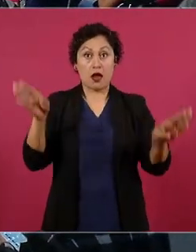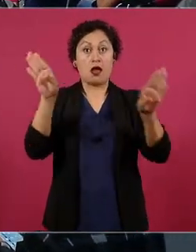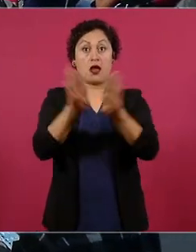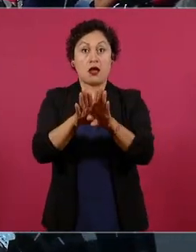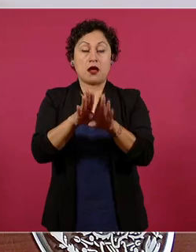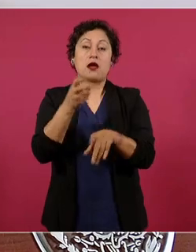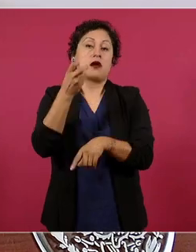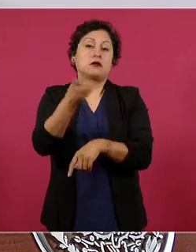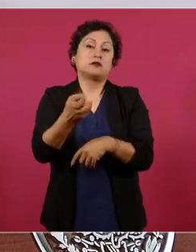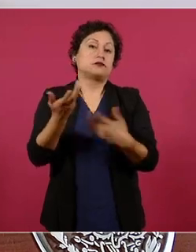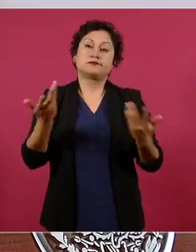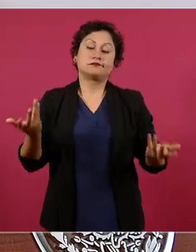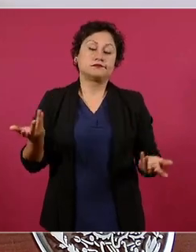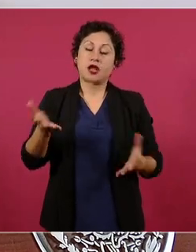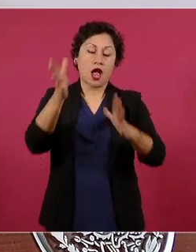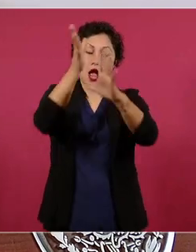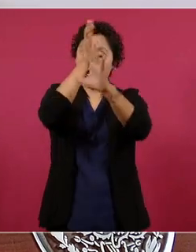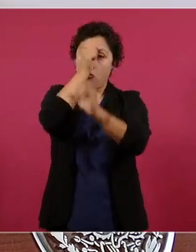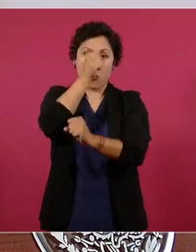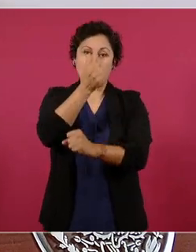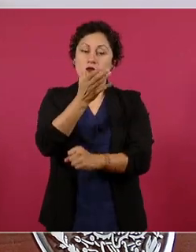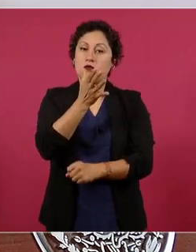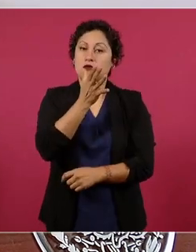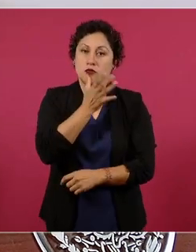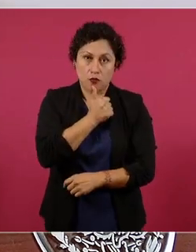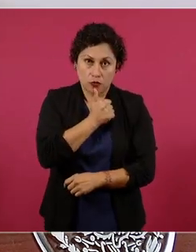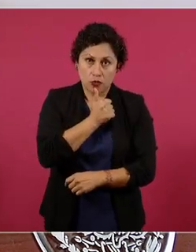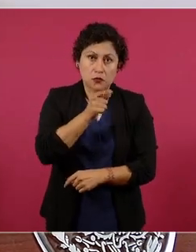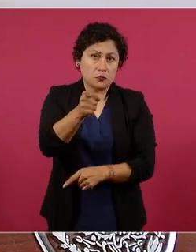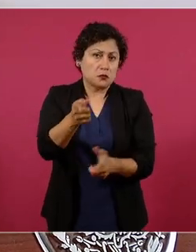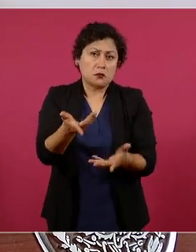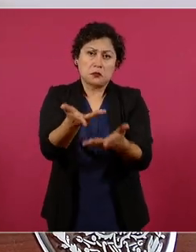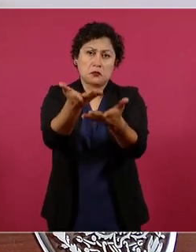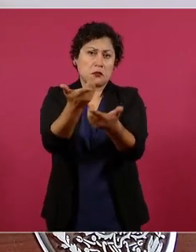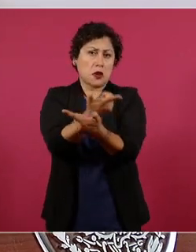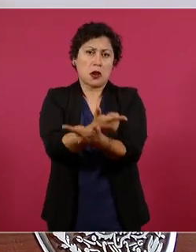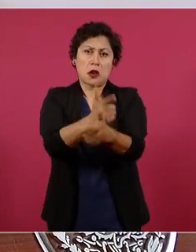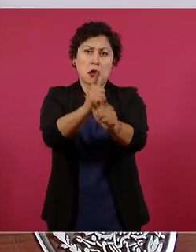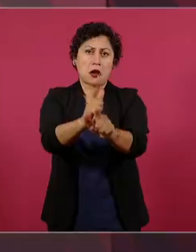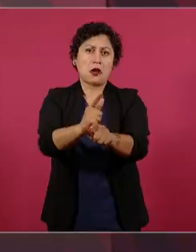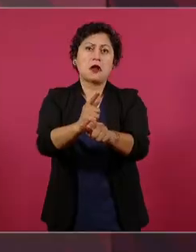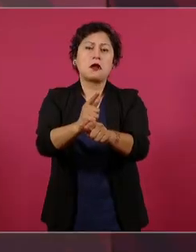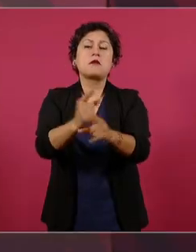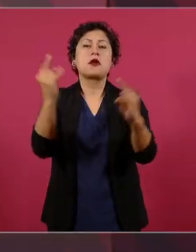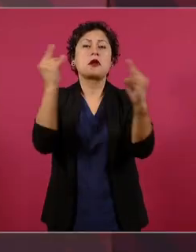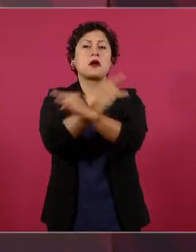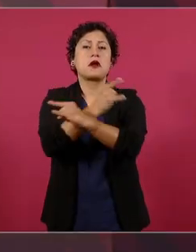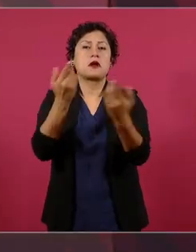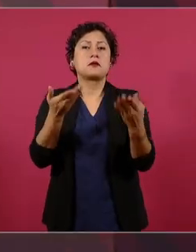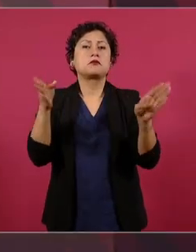Se pueden quedar ahí todo el tiempo.